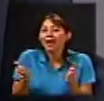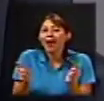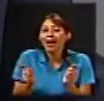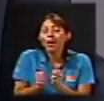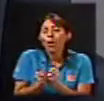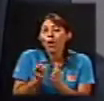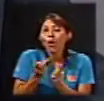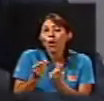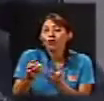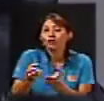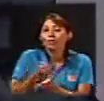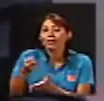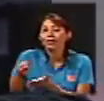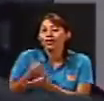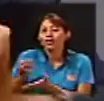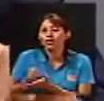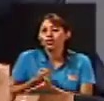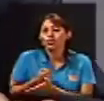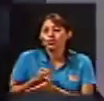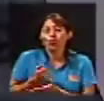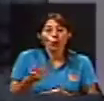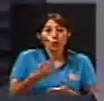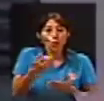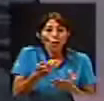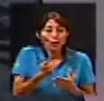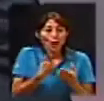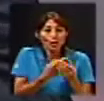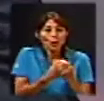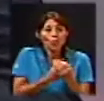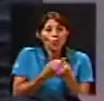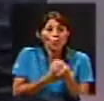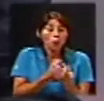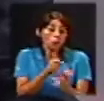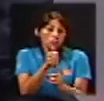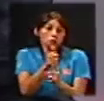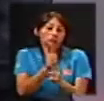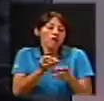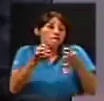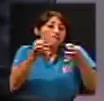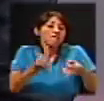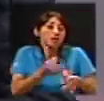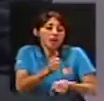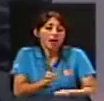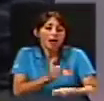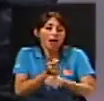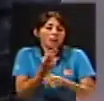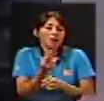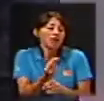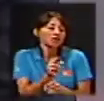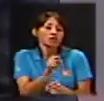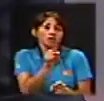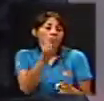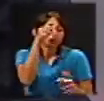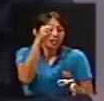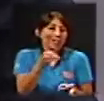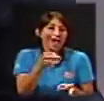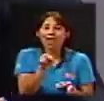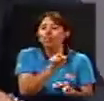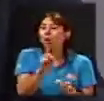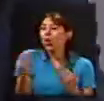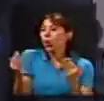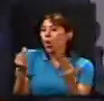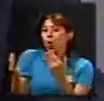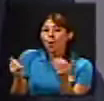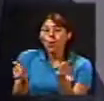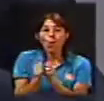precios. Cuando hay un monopolio, usted fija el precio a su manera, no bajo un mercado.